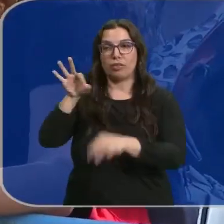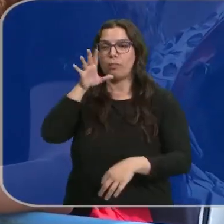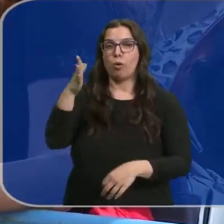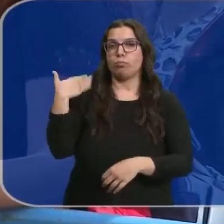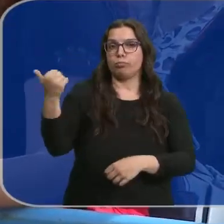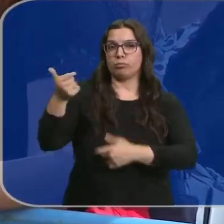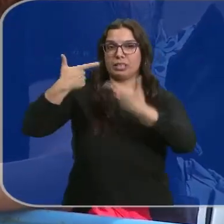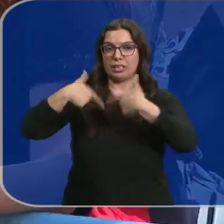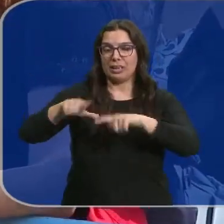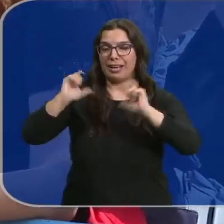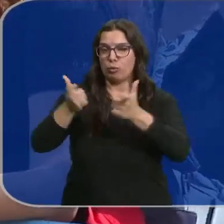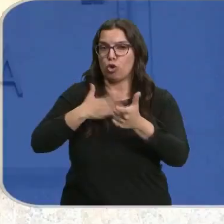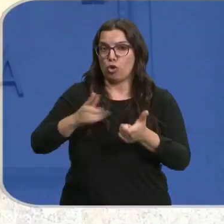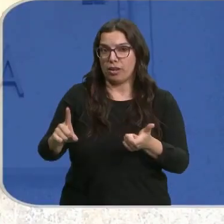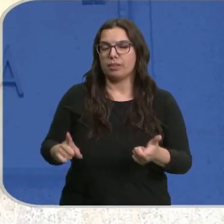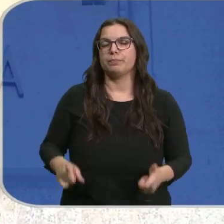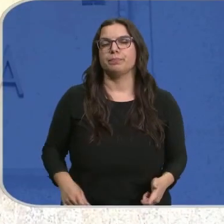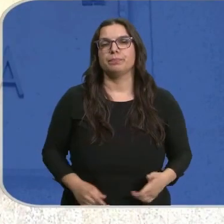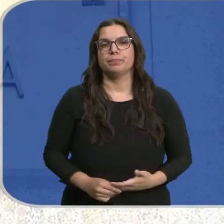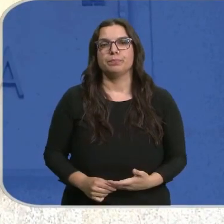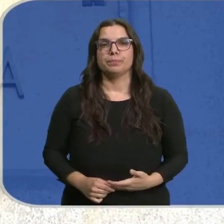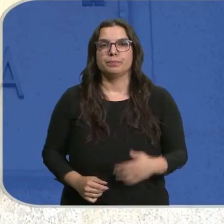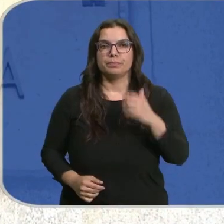por no reunirse con ellos.